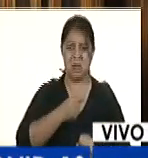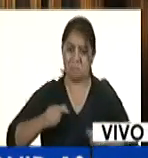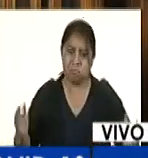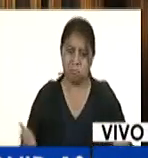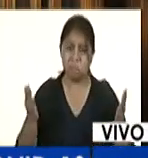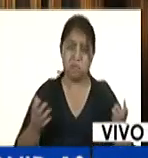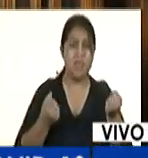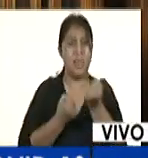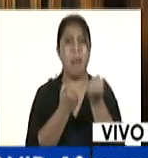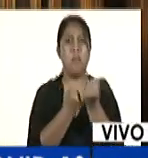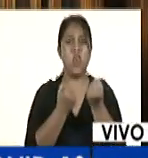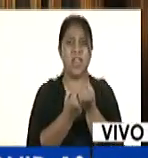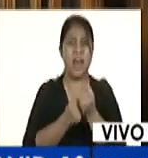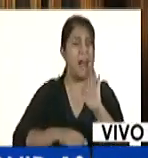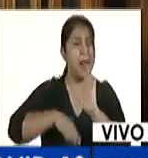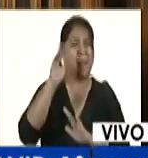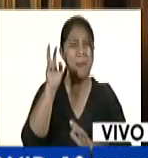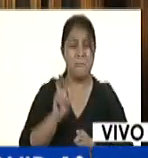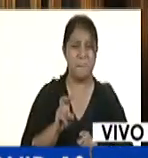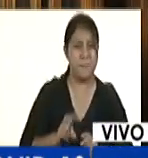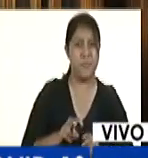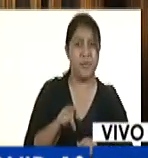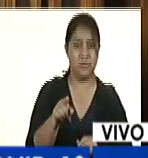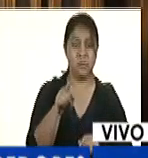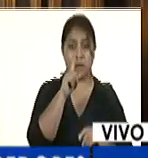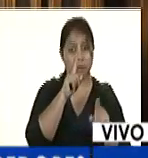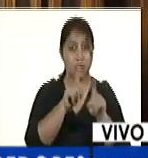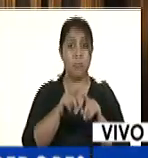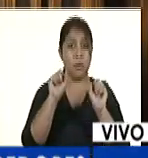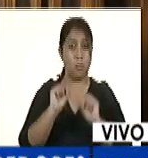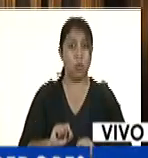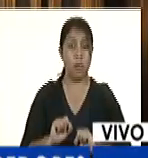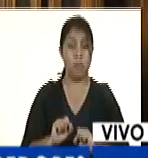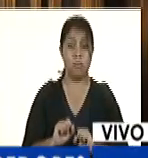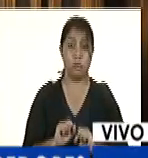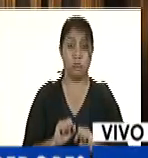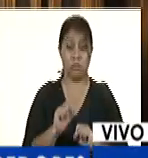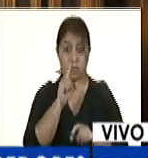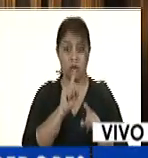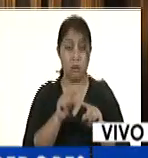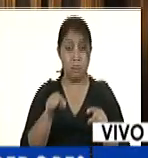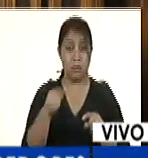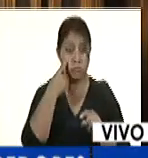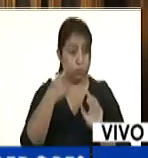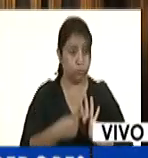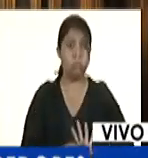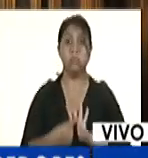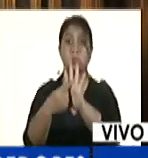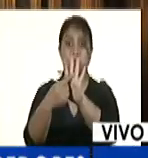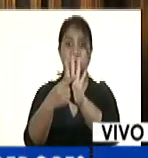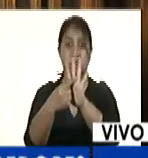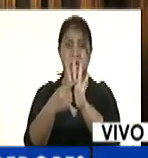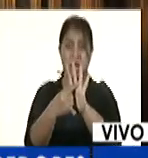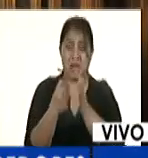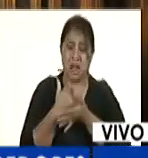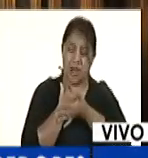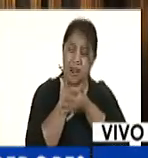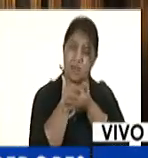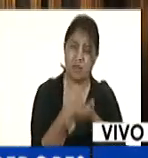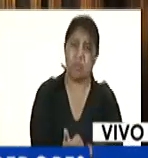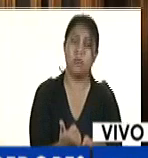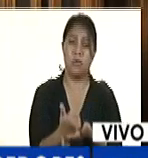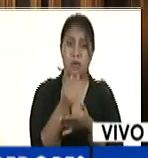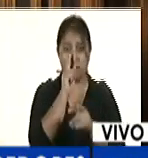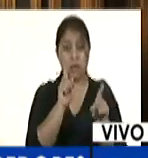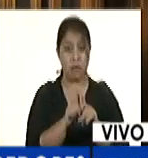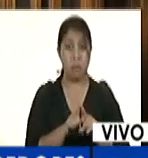desvalido y que tenemos la posibilidad de demostrar la solidaridad, pero sobre todo esa